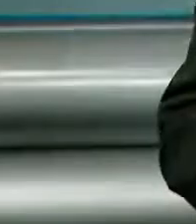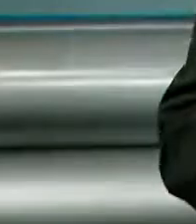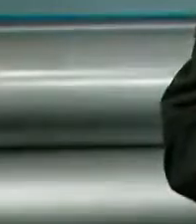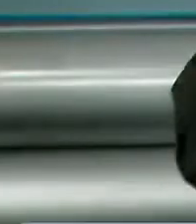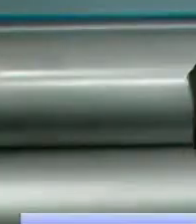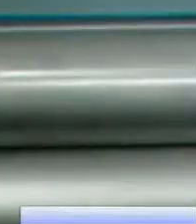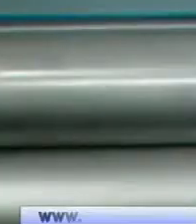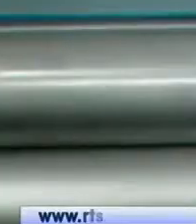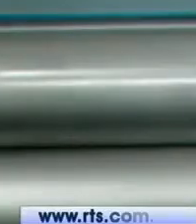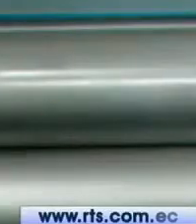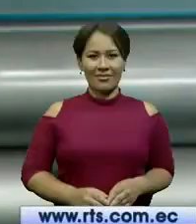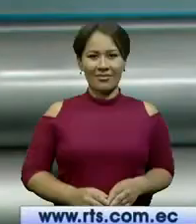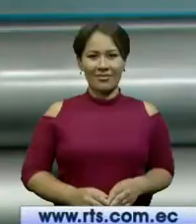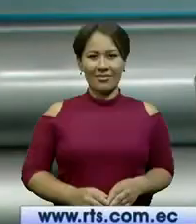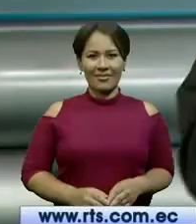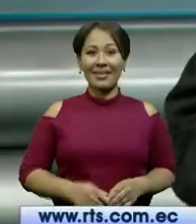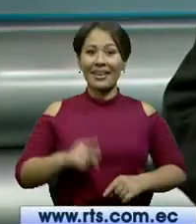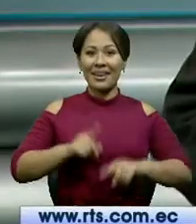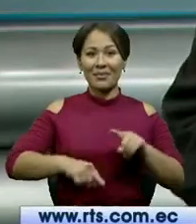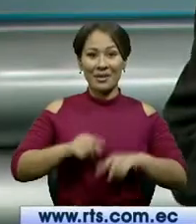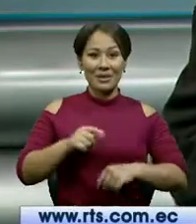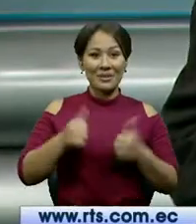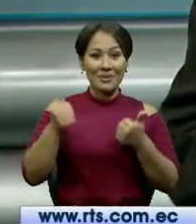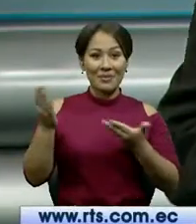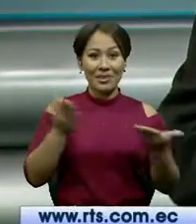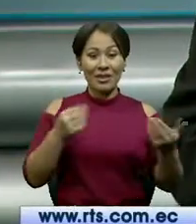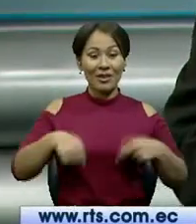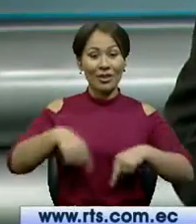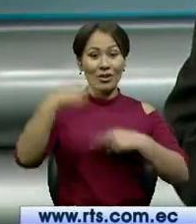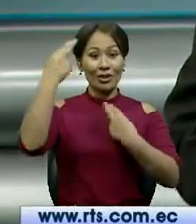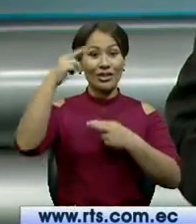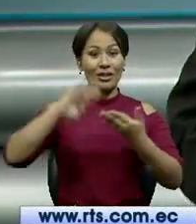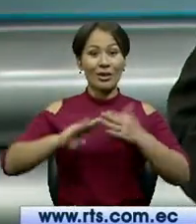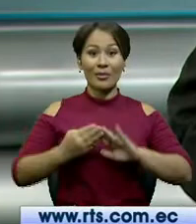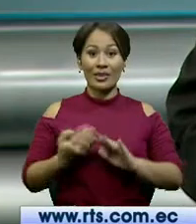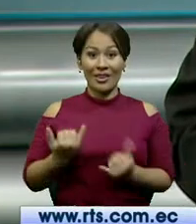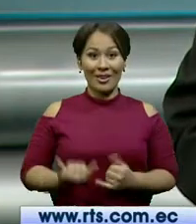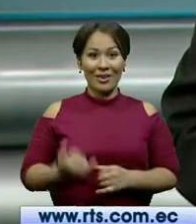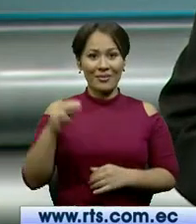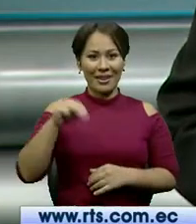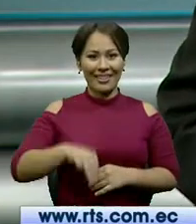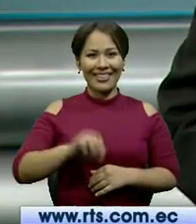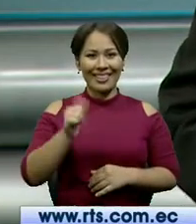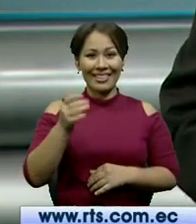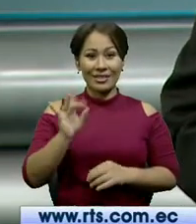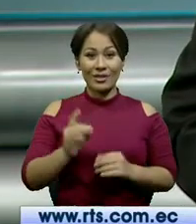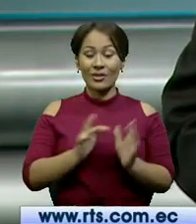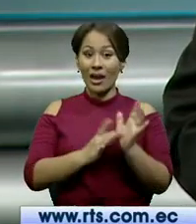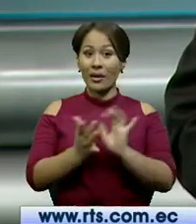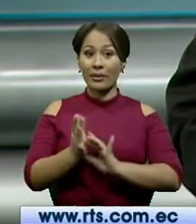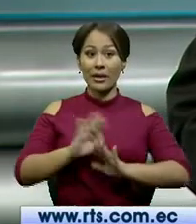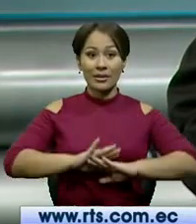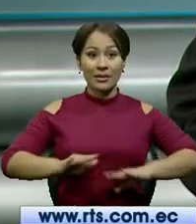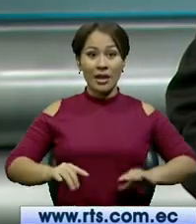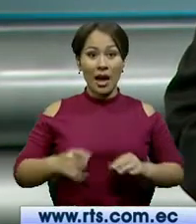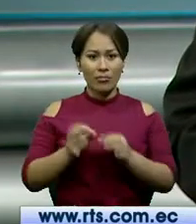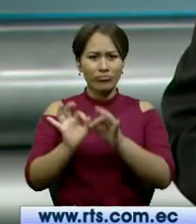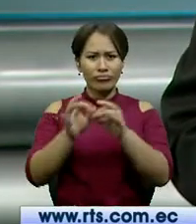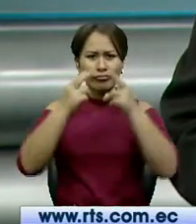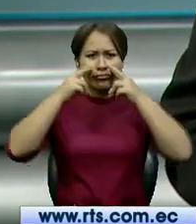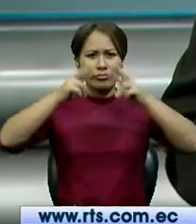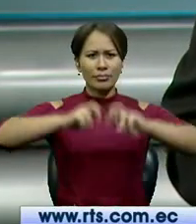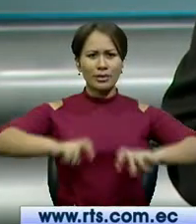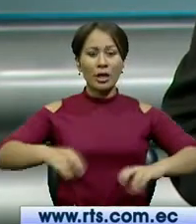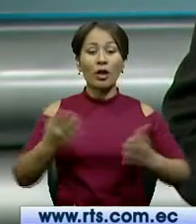oyentes, muy buenas noches, bienvenidos a La Noticia en la Comunidad, este día martes 18 de abril, listos para la información. Se llevó a cabo la reconstrucción